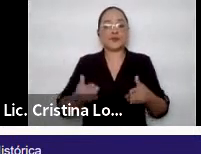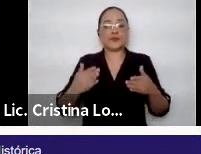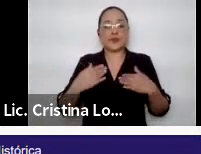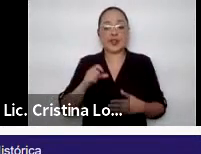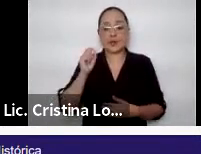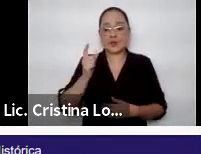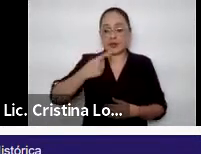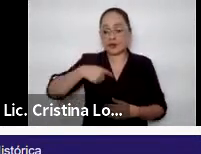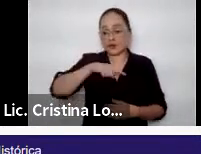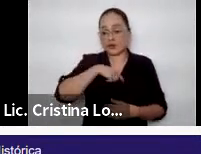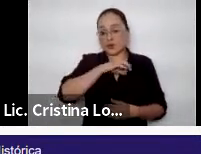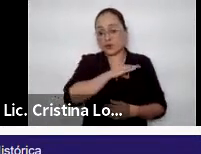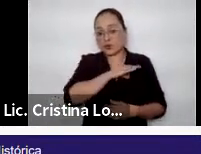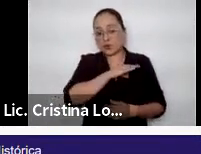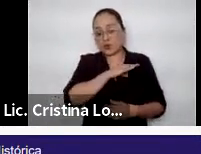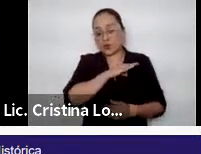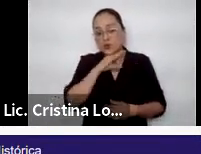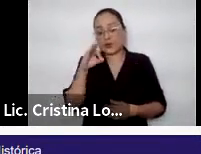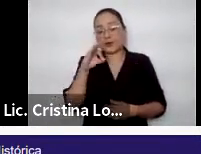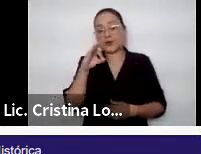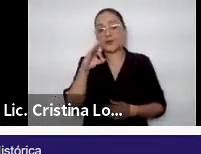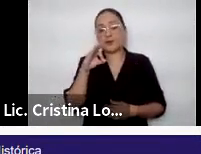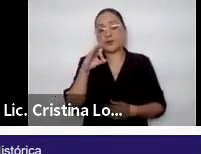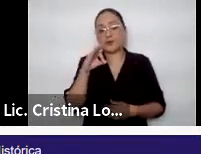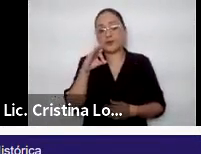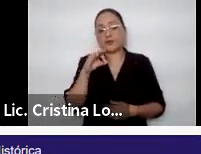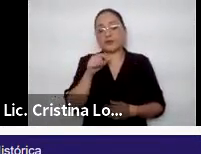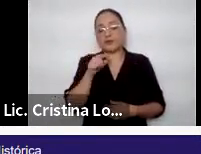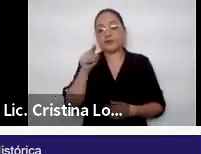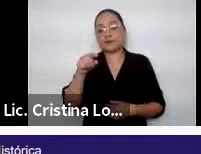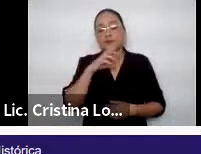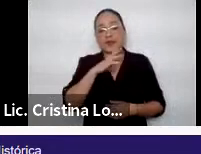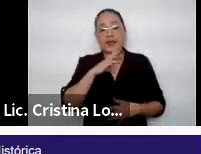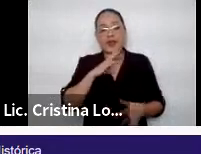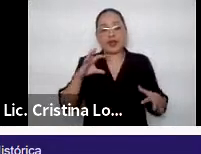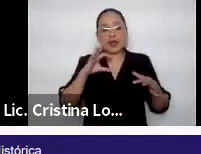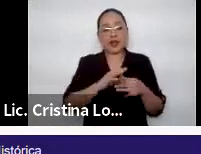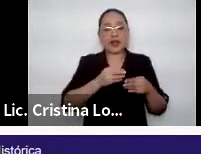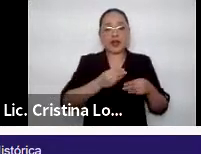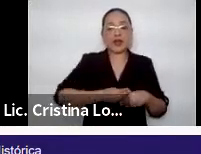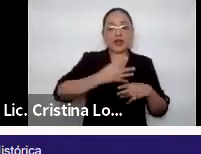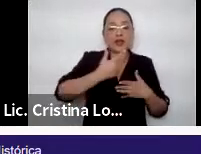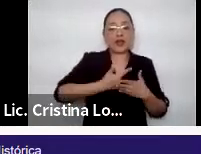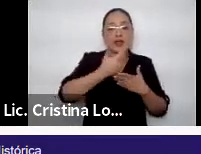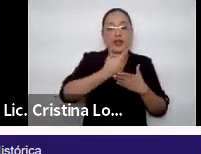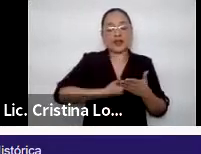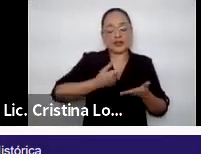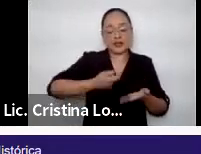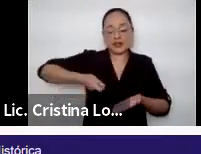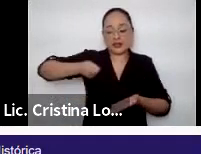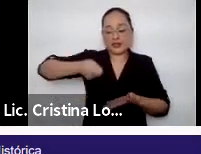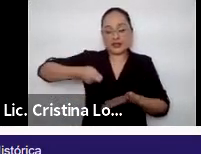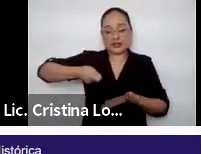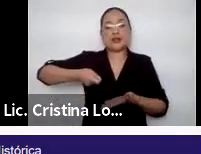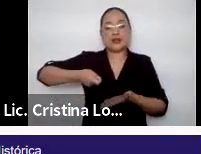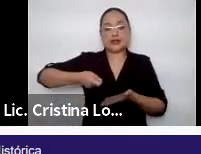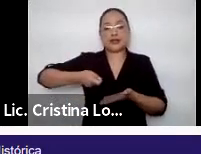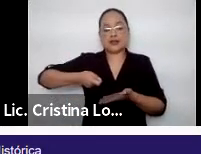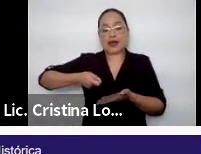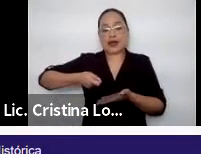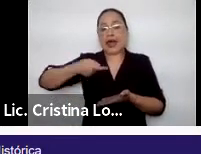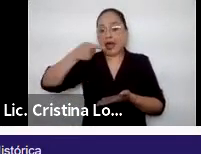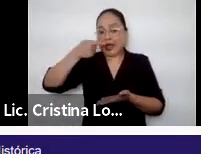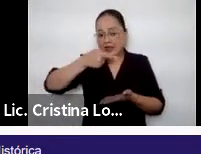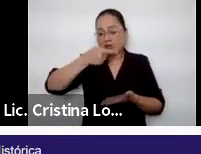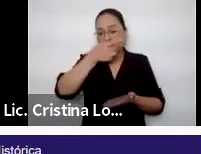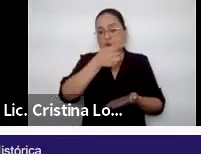nosotros buscar, ¿sí?, un índice de sentencias, ¿sí? Este es el único lugar donde